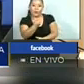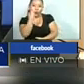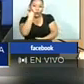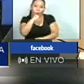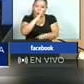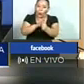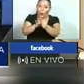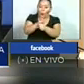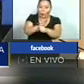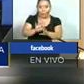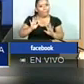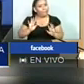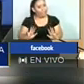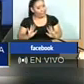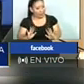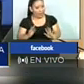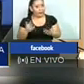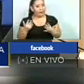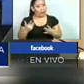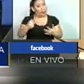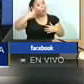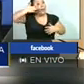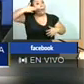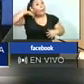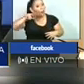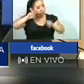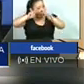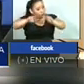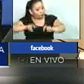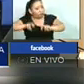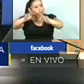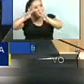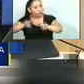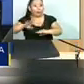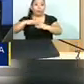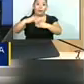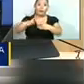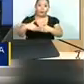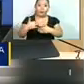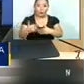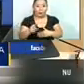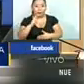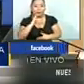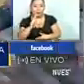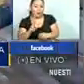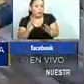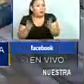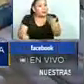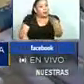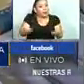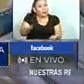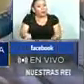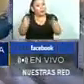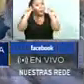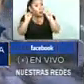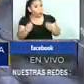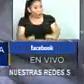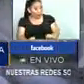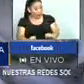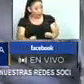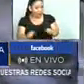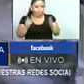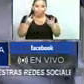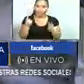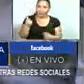se considera una terapia experimental y los resultados preliminares que muestran que puede funcionar aún no son concluyentes